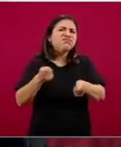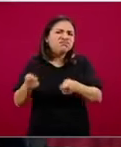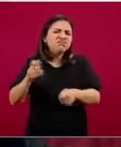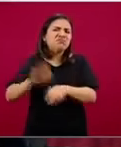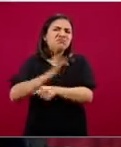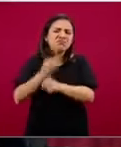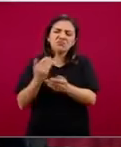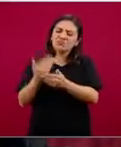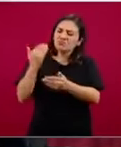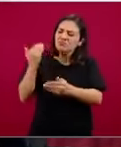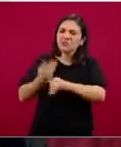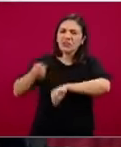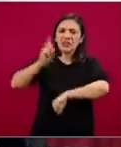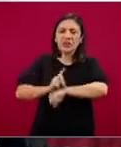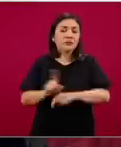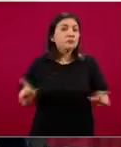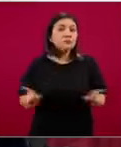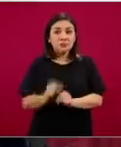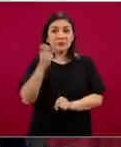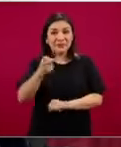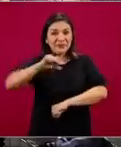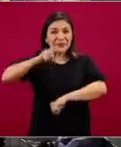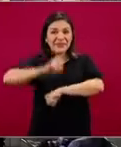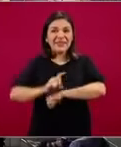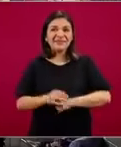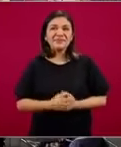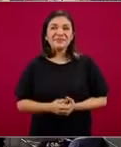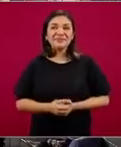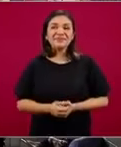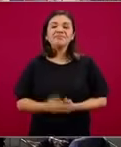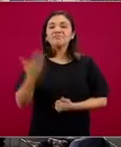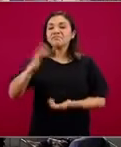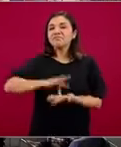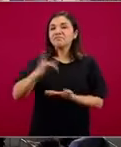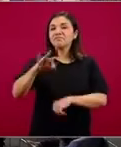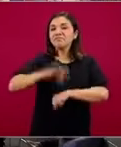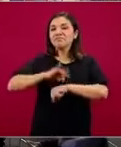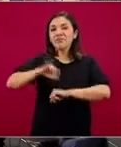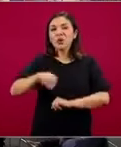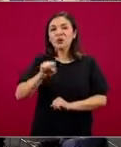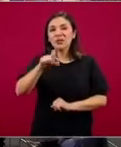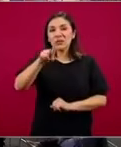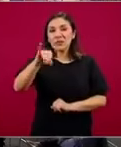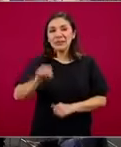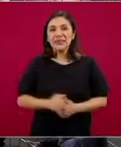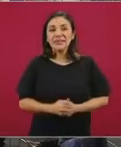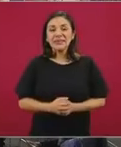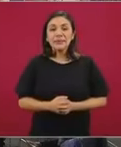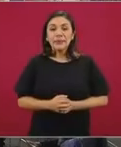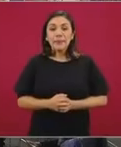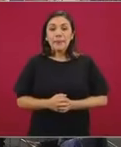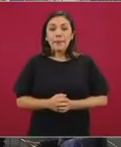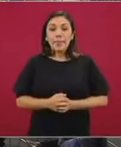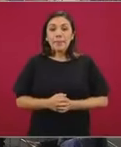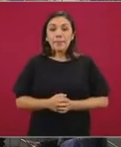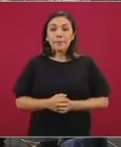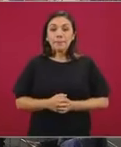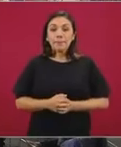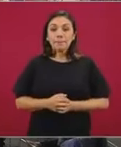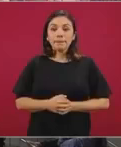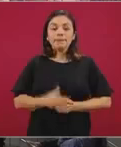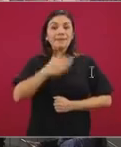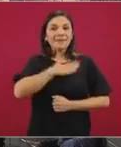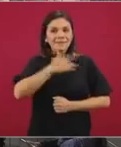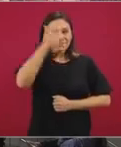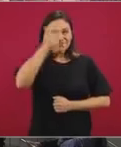últimos días. Sería la actualización para esta noche. Gracias, doctor José Luis Salomía. Marilena, por favor.